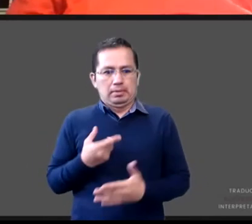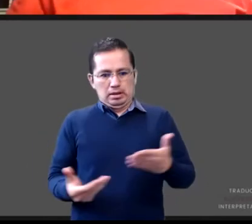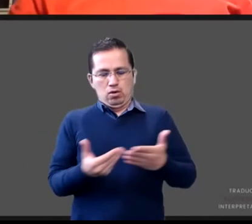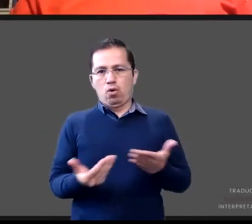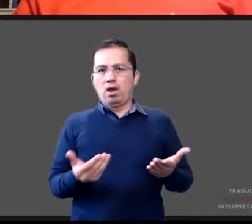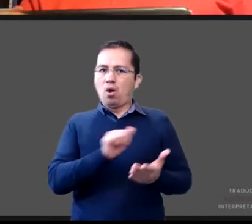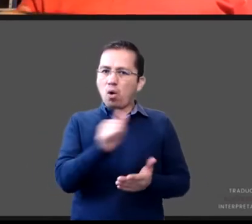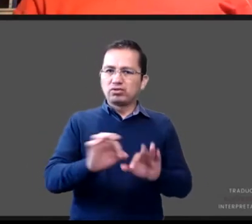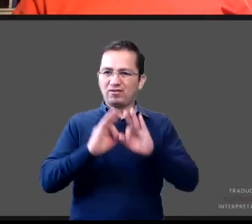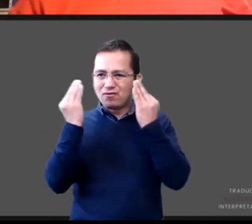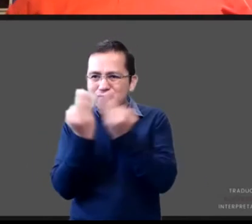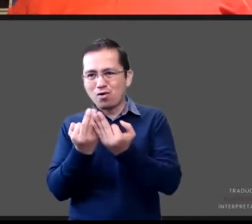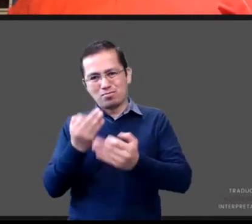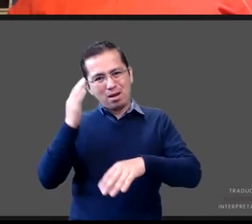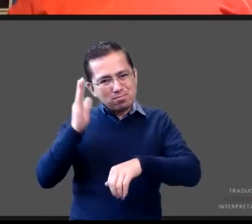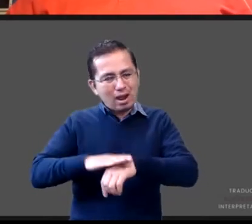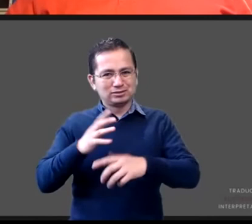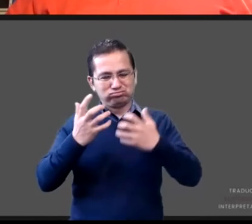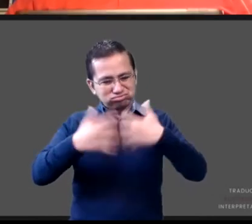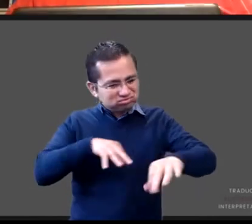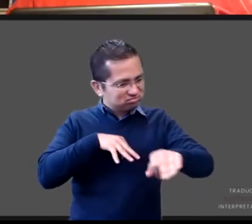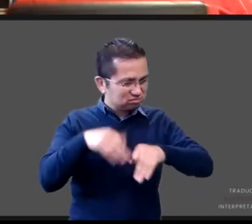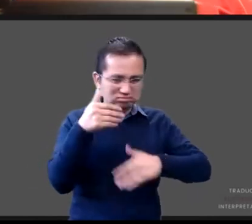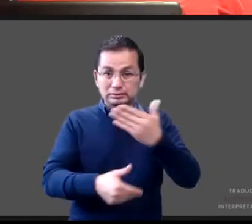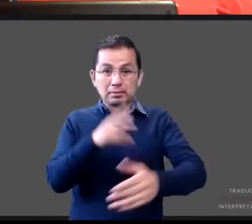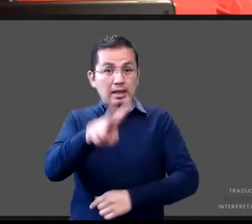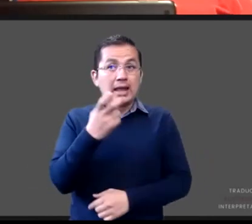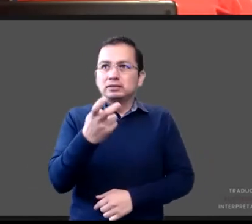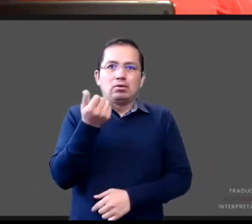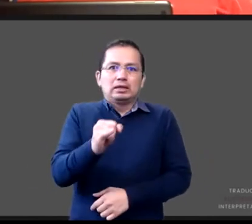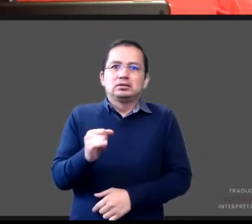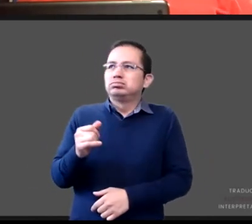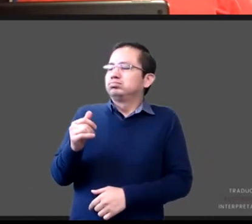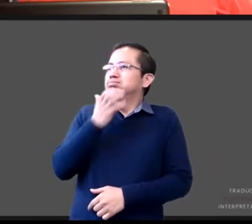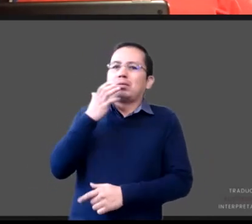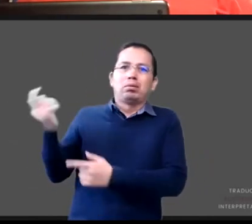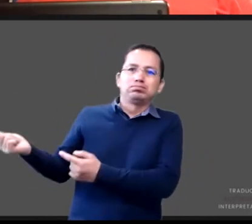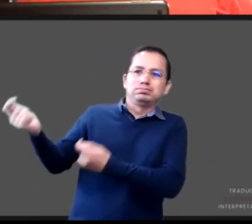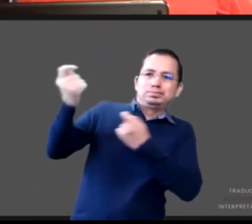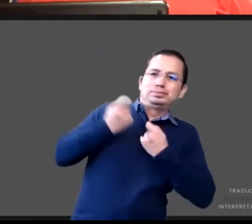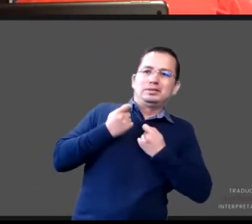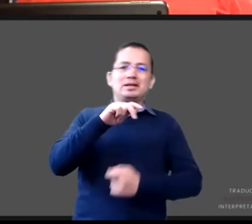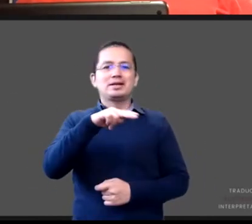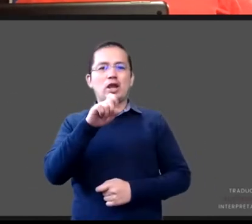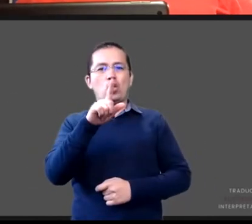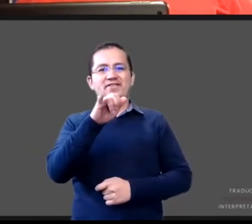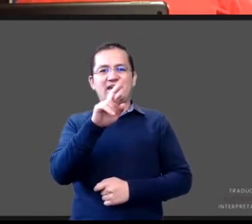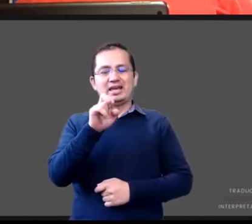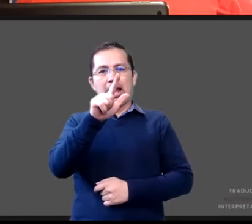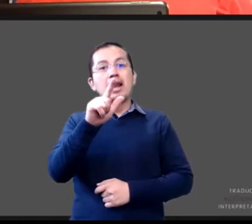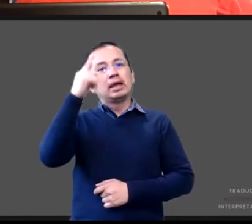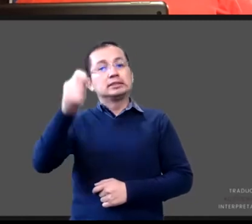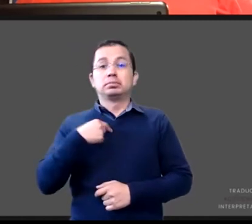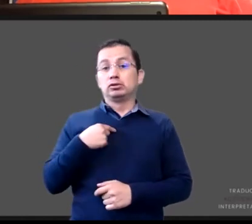esa, pues, sí es una herencia, me parece muy, esa sí es una herencia muy neoliberal, ¿no? Esta adoración de la producción y de la competitividad